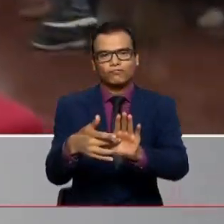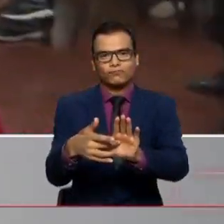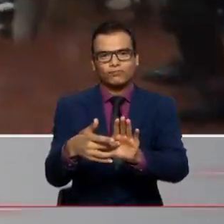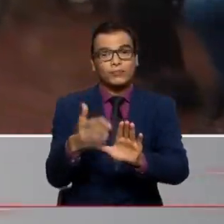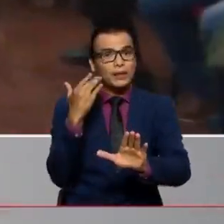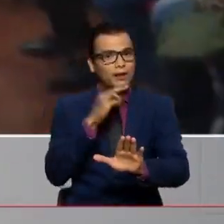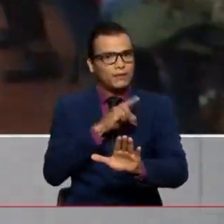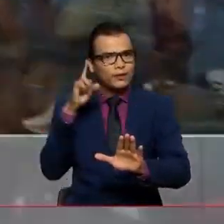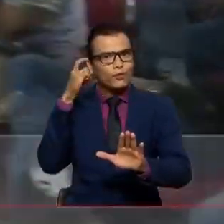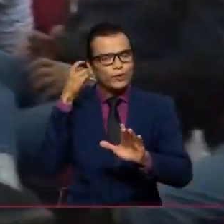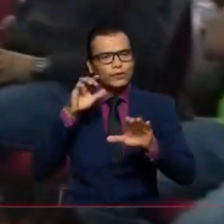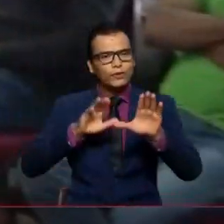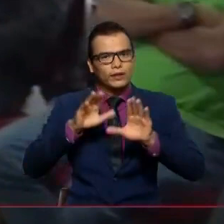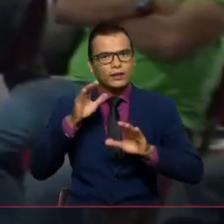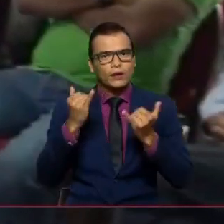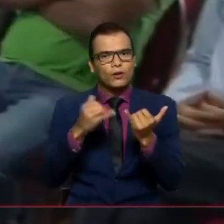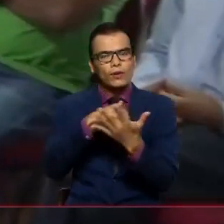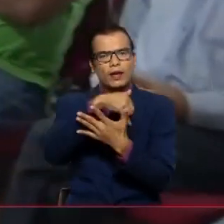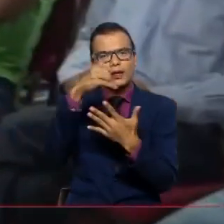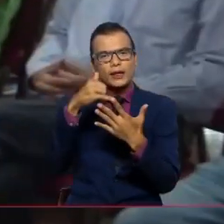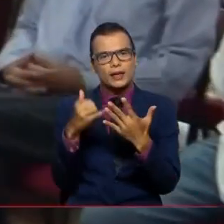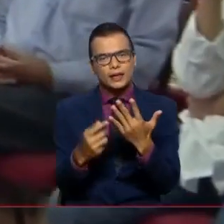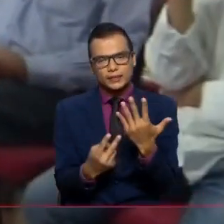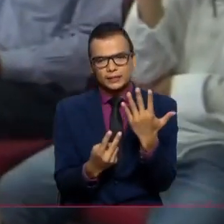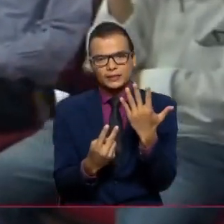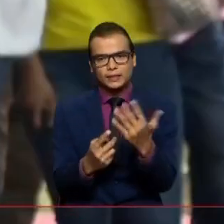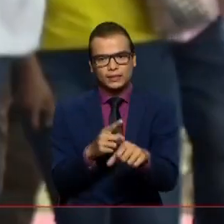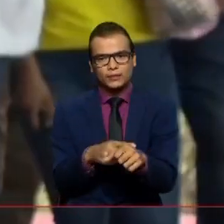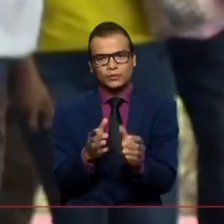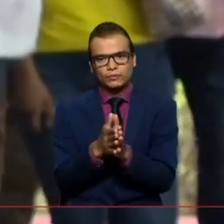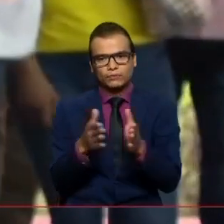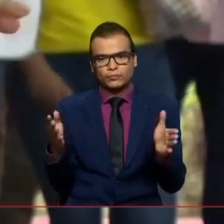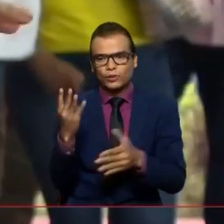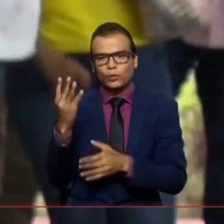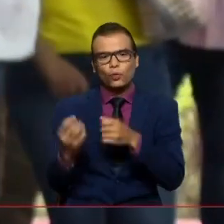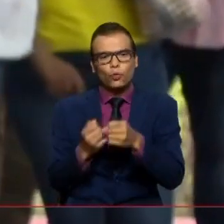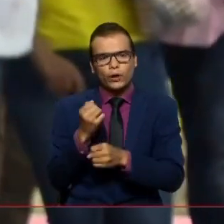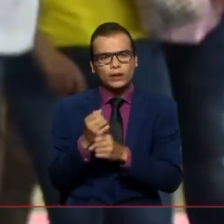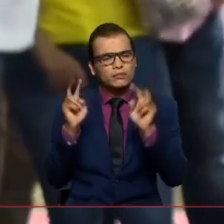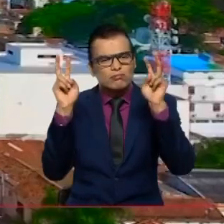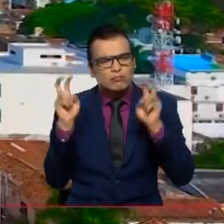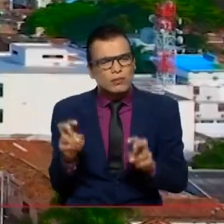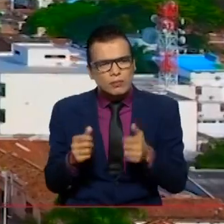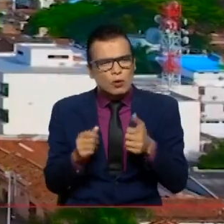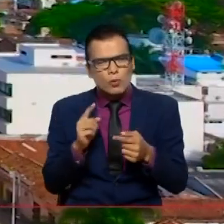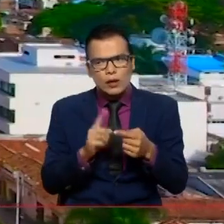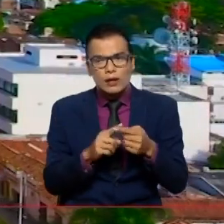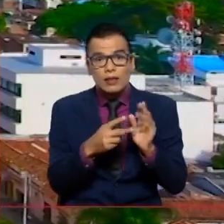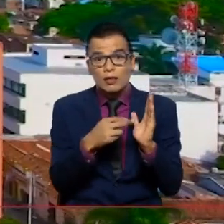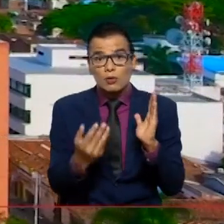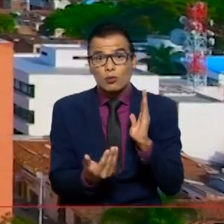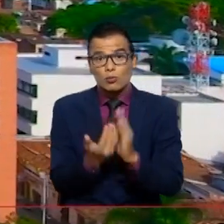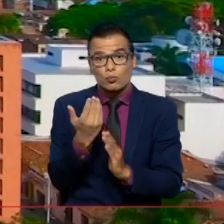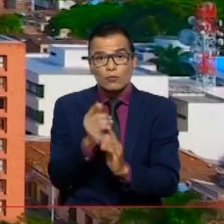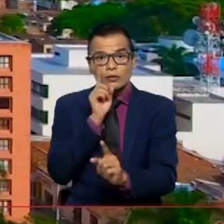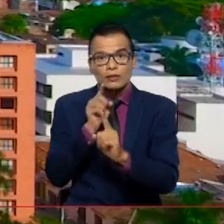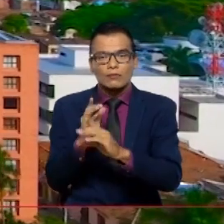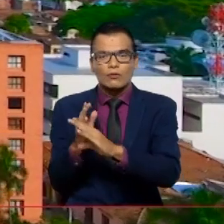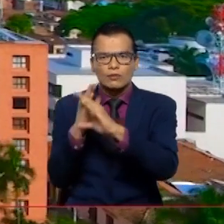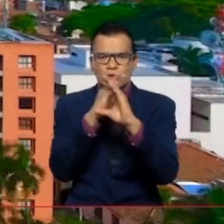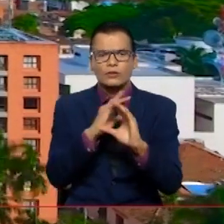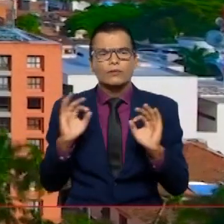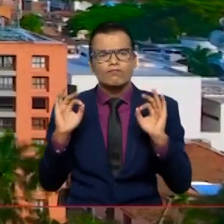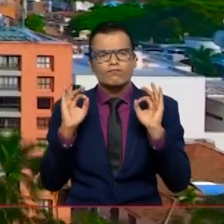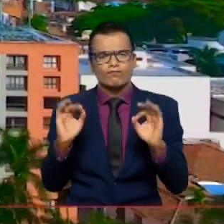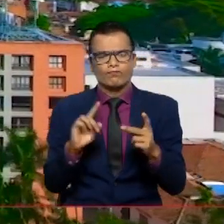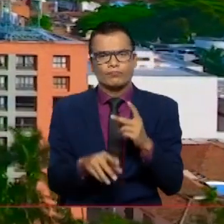serían q7 ejes de acción para los próximos cuatro años entre los que se destacan tecnología con equipos de Última Generación para fortalecer la